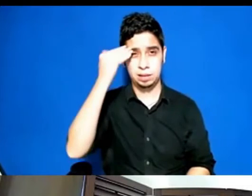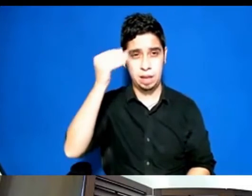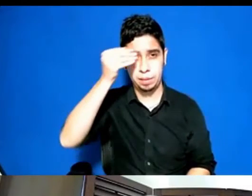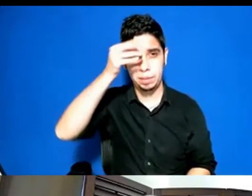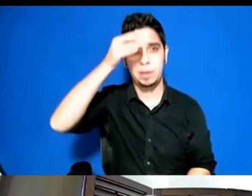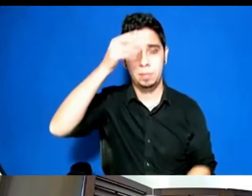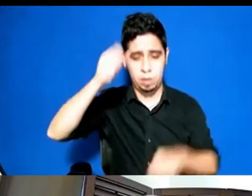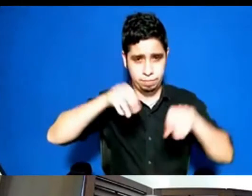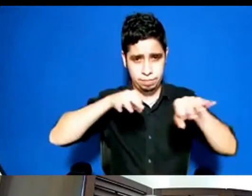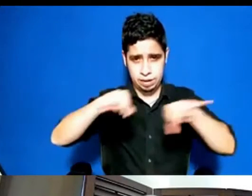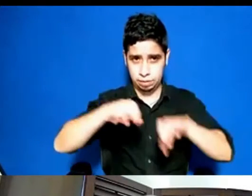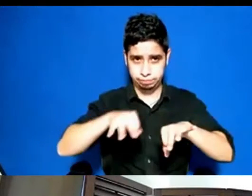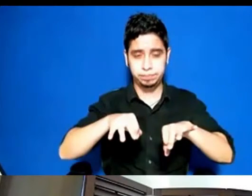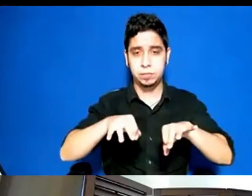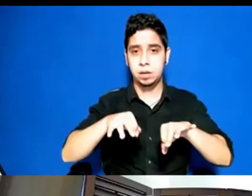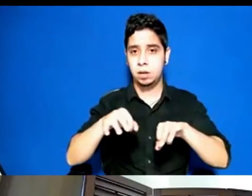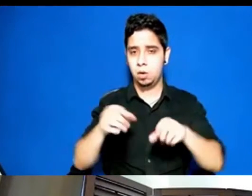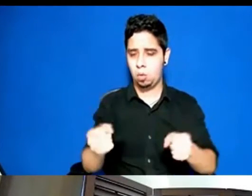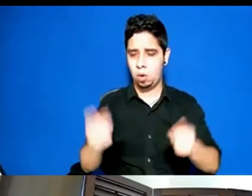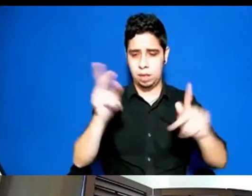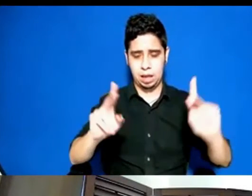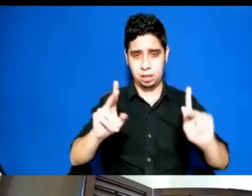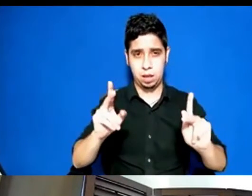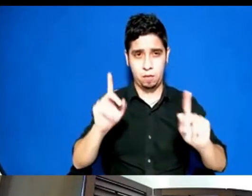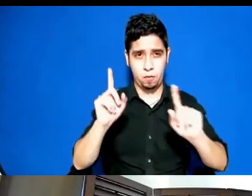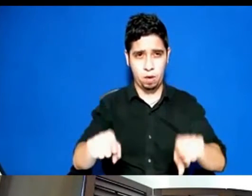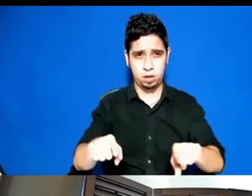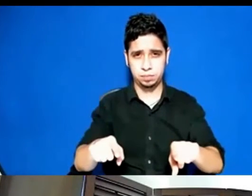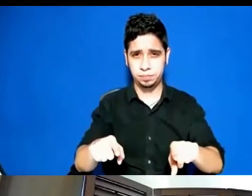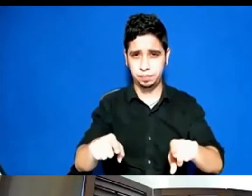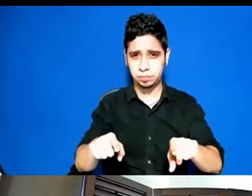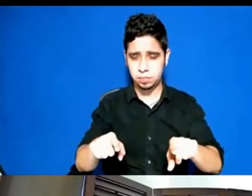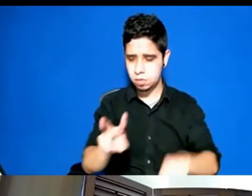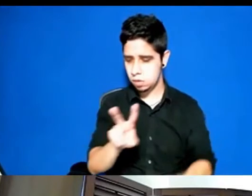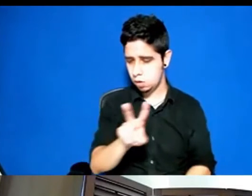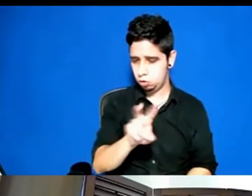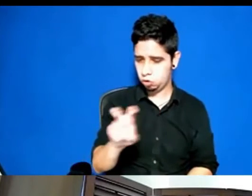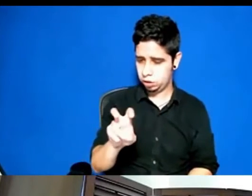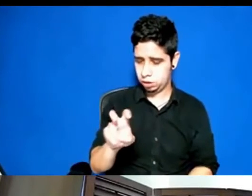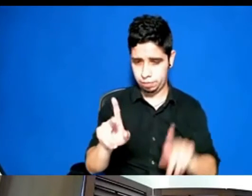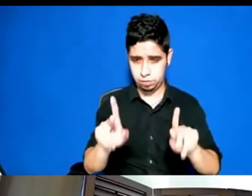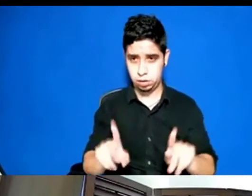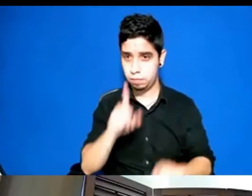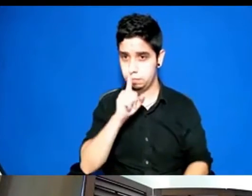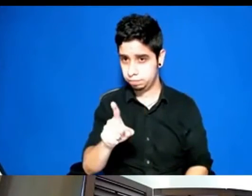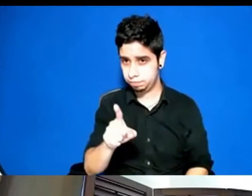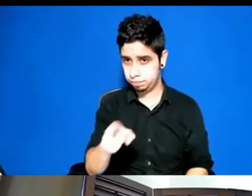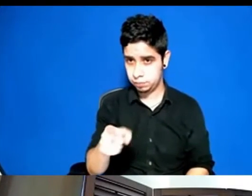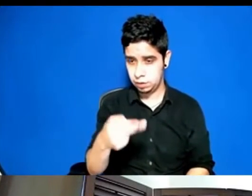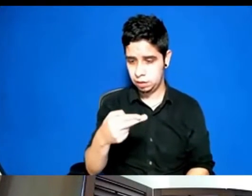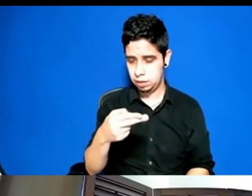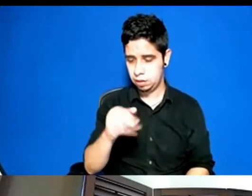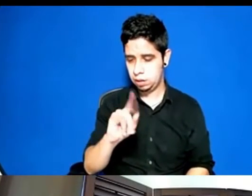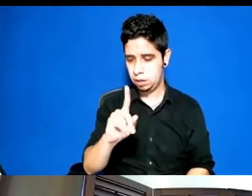rapidito, que no sé cuántos fueron, se habían apuntado 200 personas, ¿no, Hildita? Y a